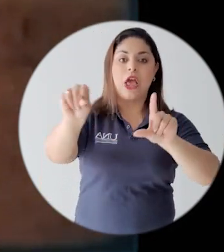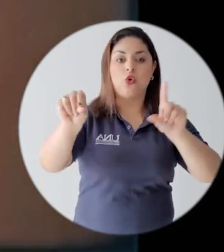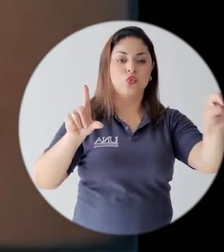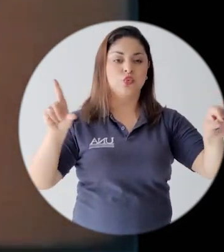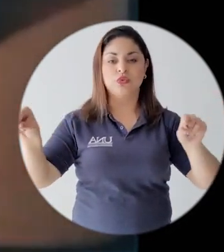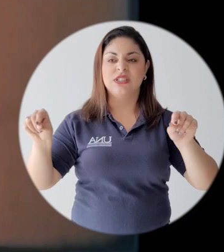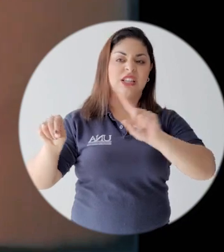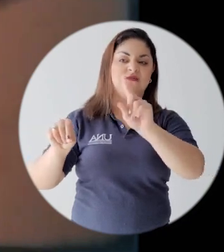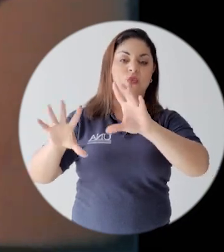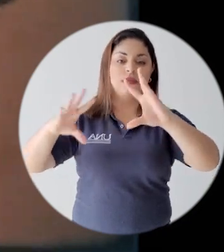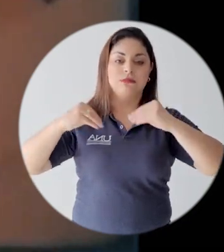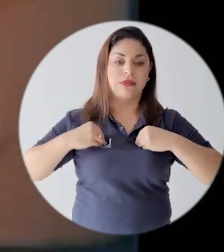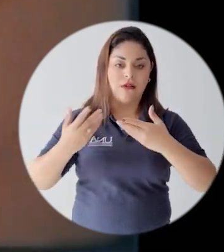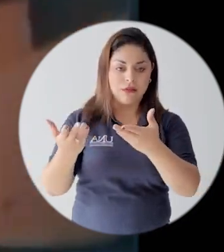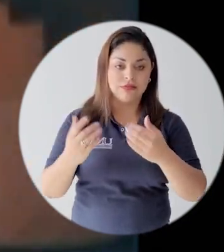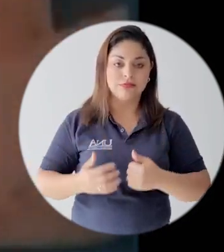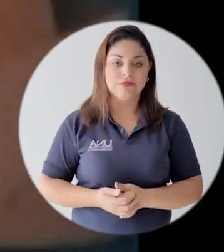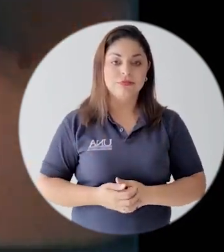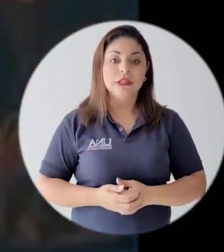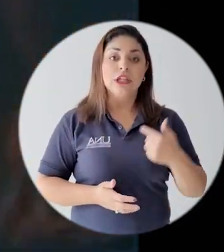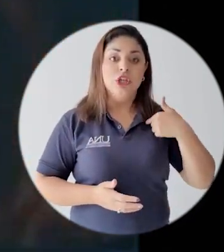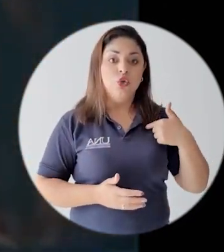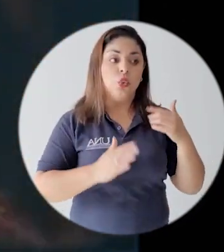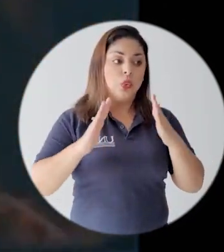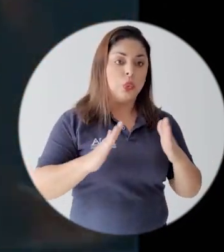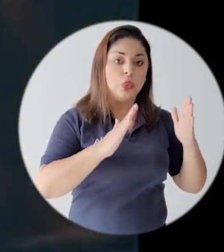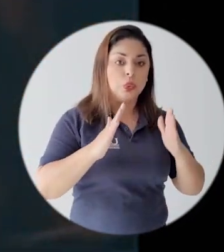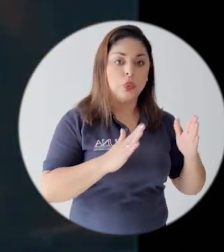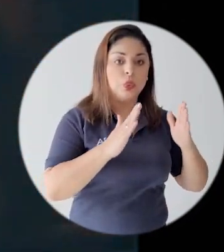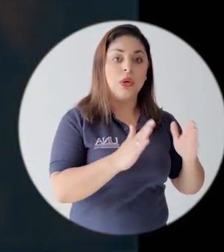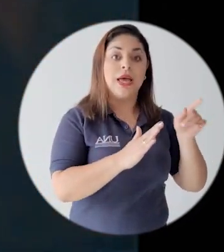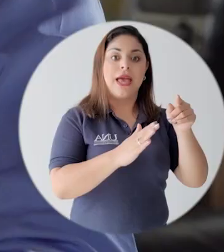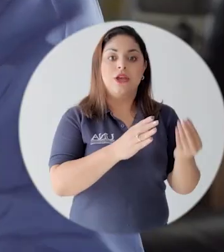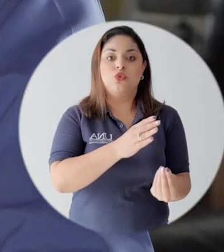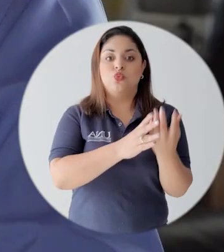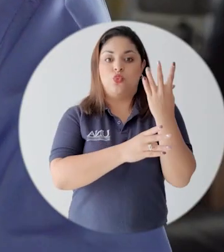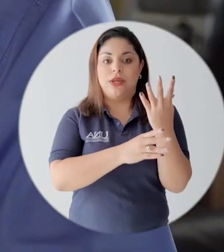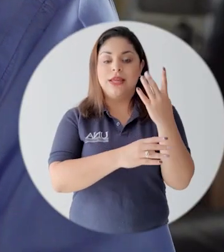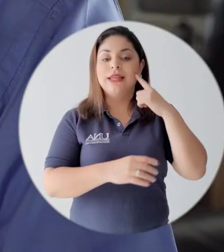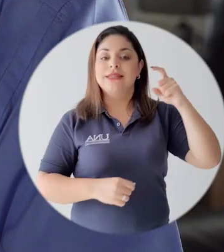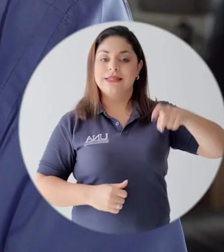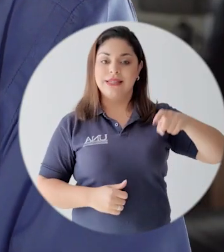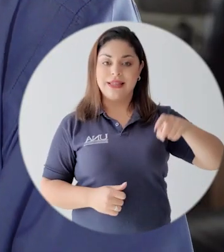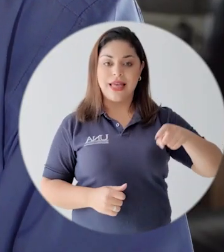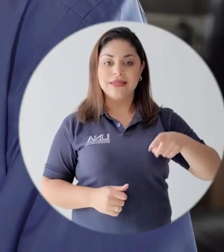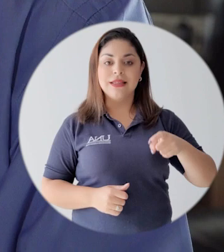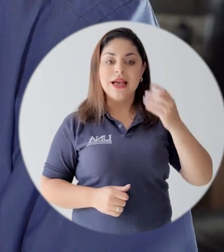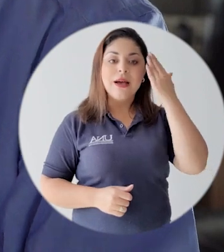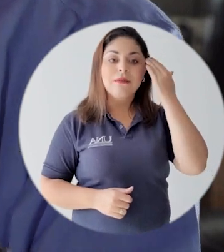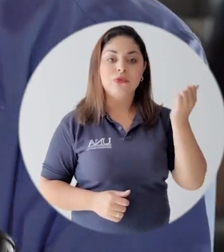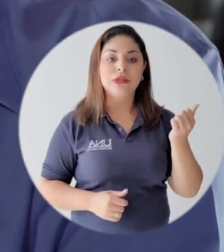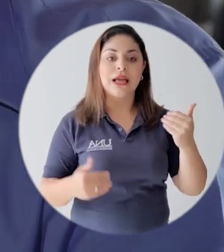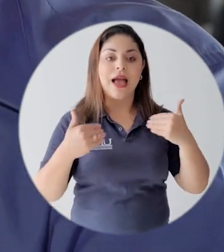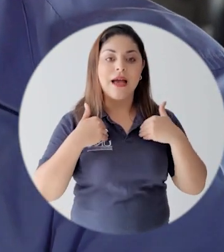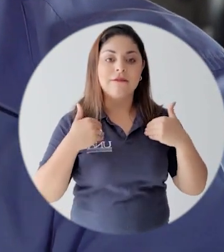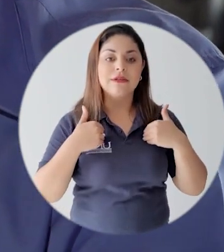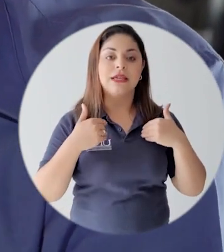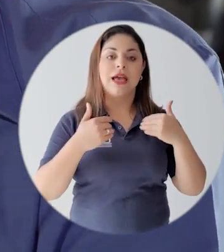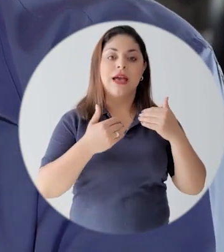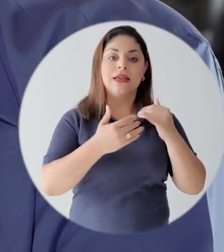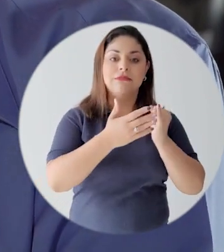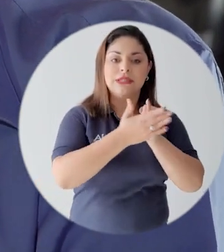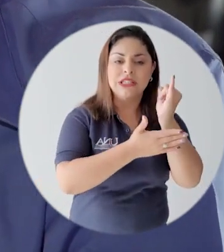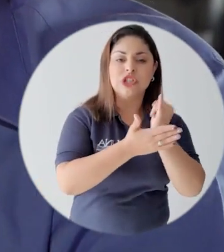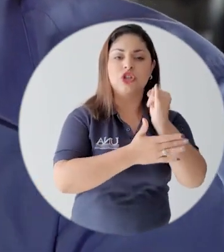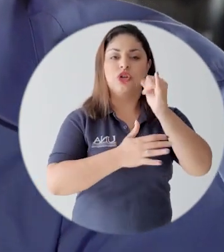zonas rurales la expulsaba, no la aceptaba. Estábamos montando eso y ahí, sobre esto, surge la necesidad, porque ahí había